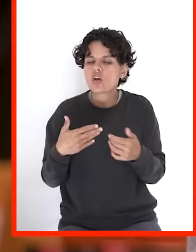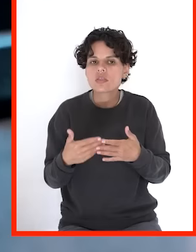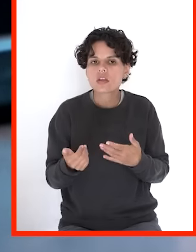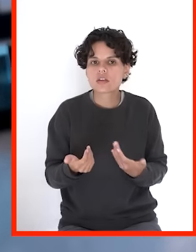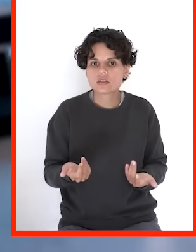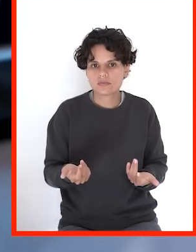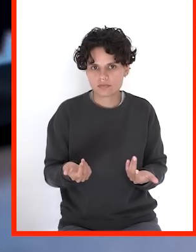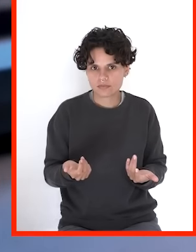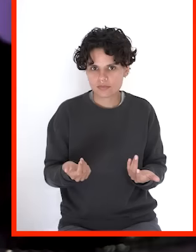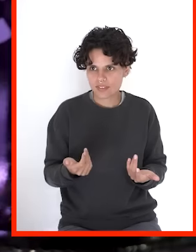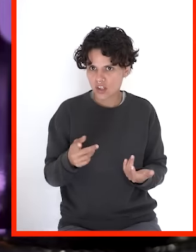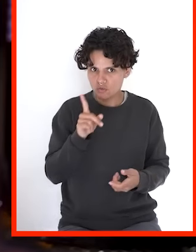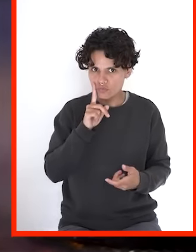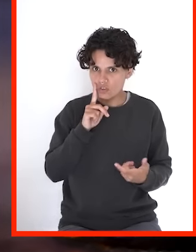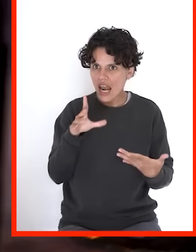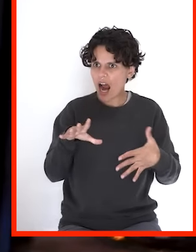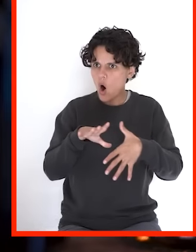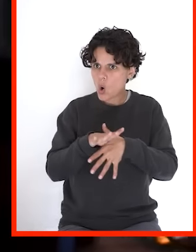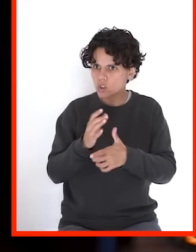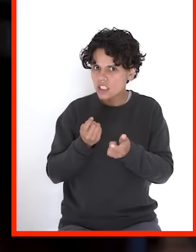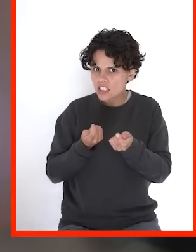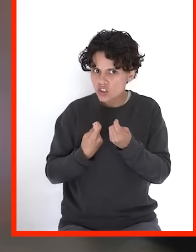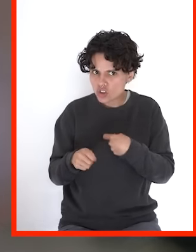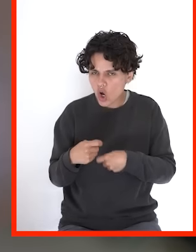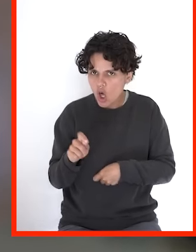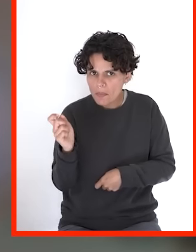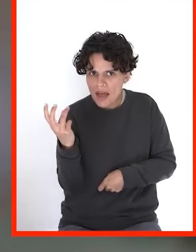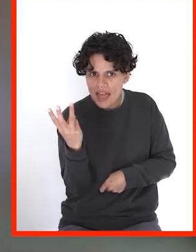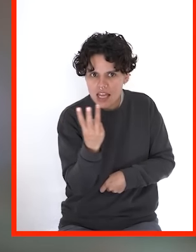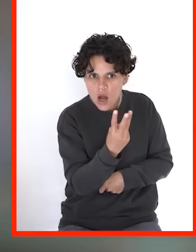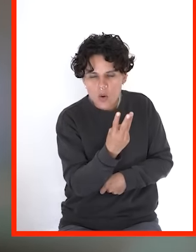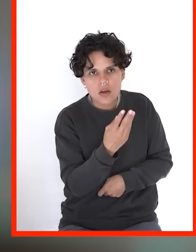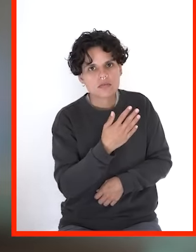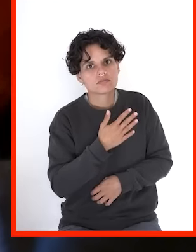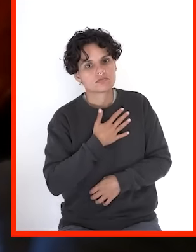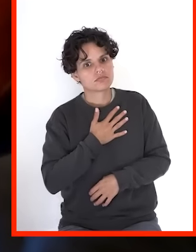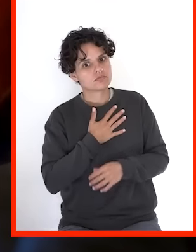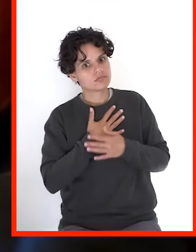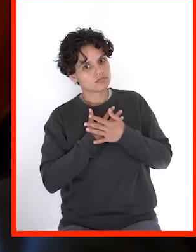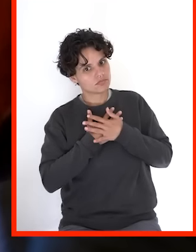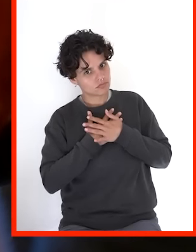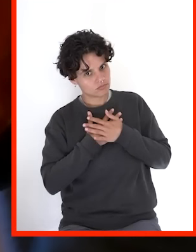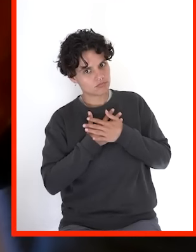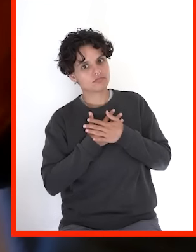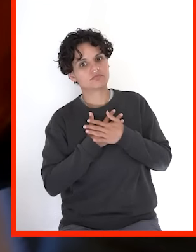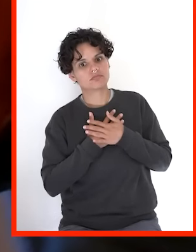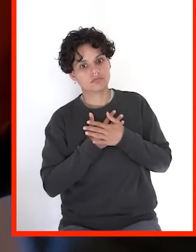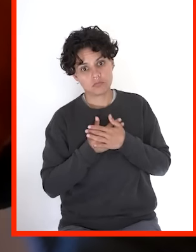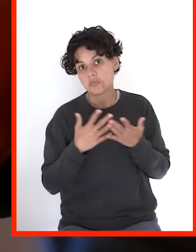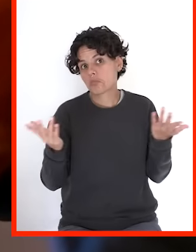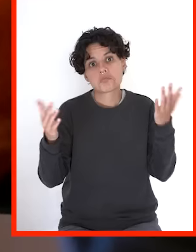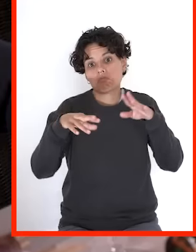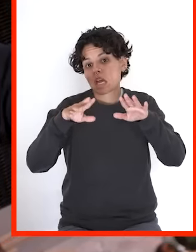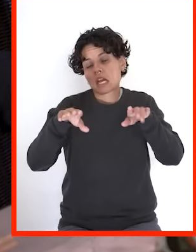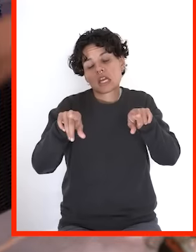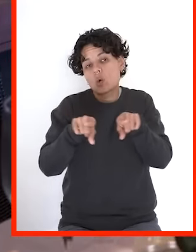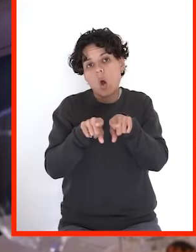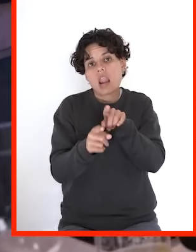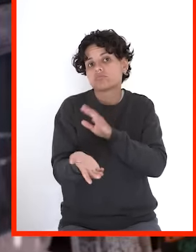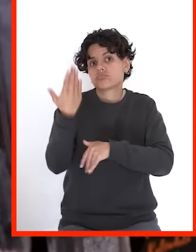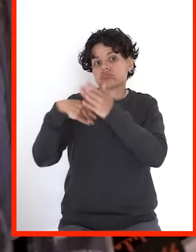La junta Store. Ay, tienen. ¿Y es una página web? Qué bonito momento. Ah, mira. Qué bonito momento. A la antigua. Una